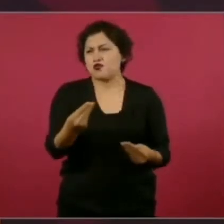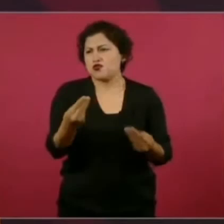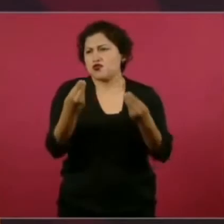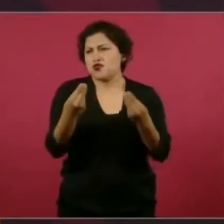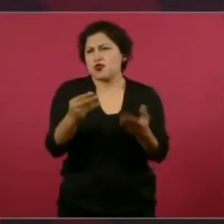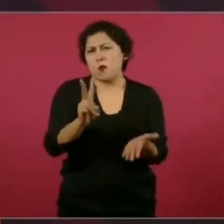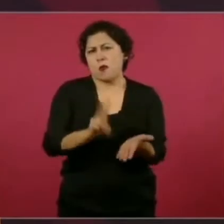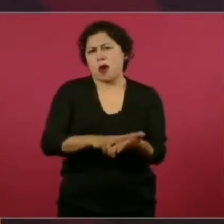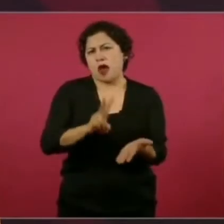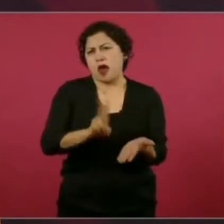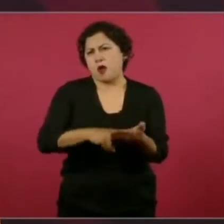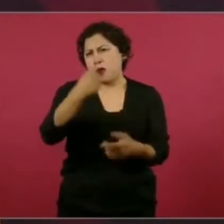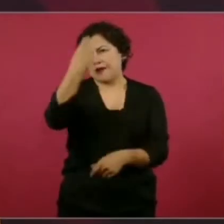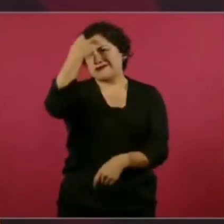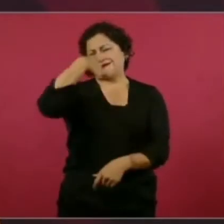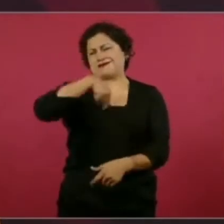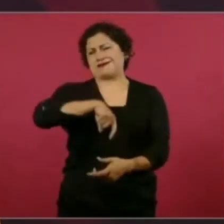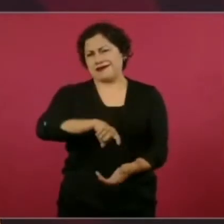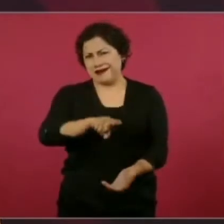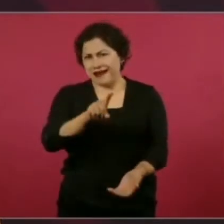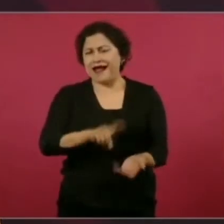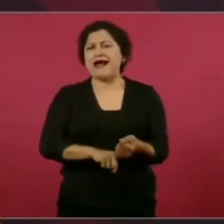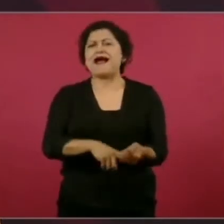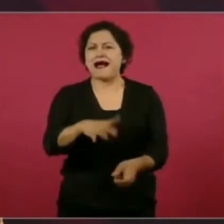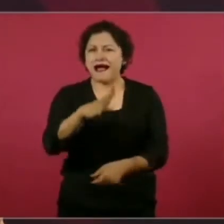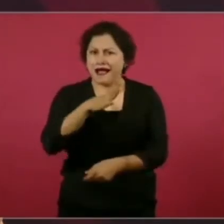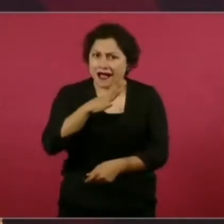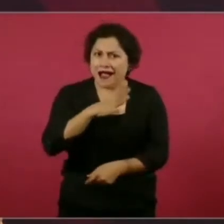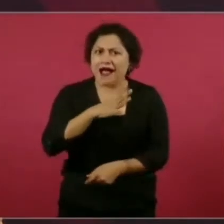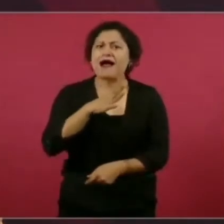un pueblo trabajador, un pueblo honesto,